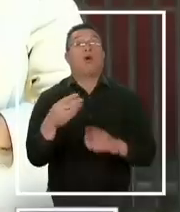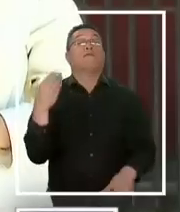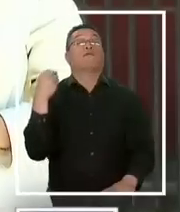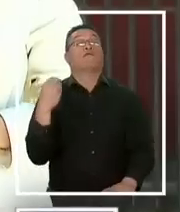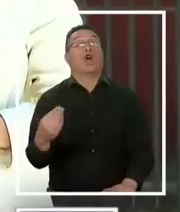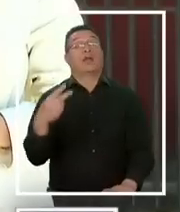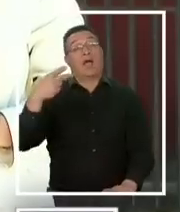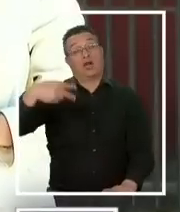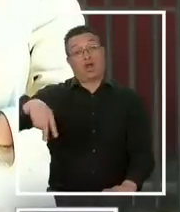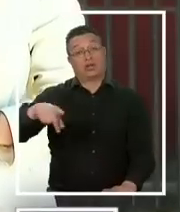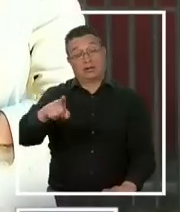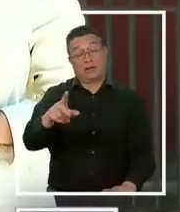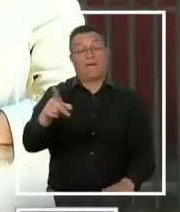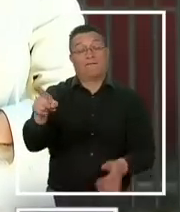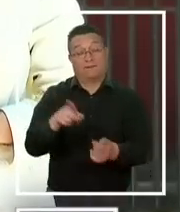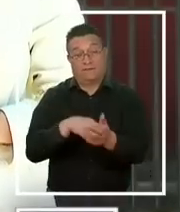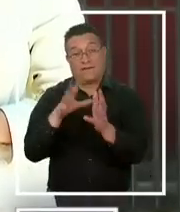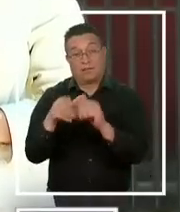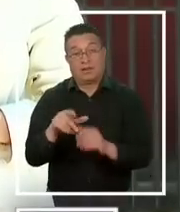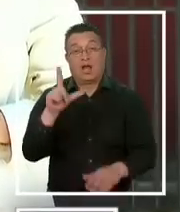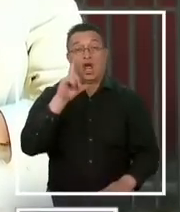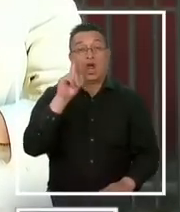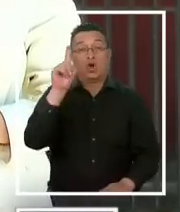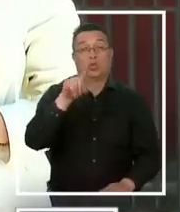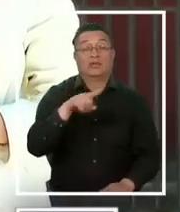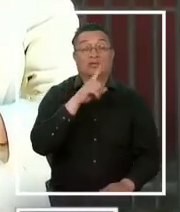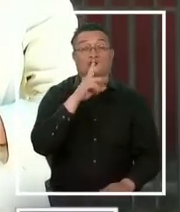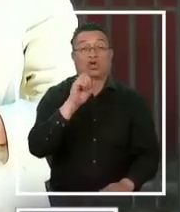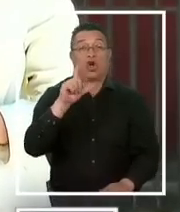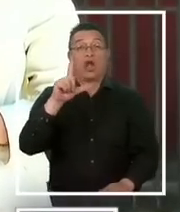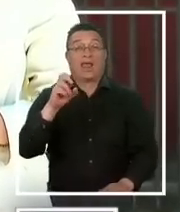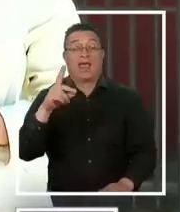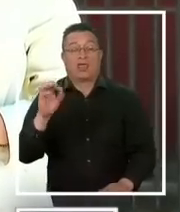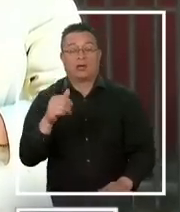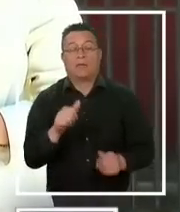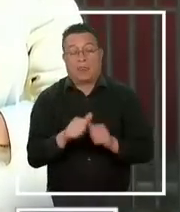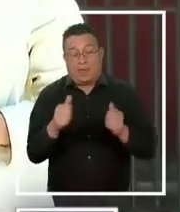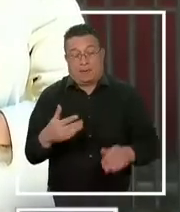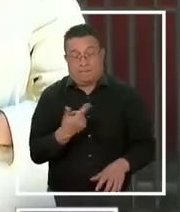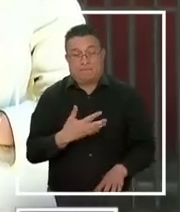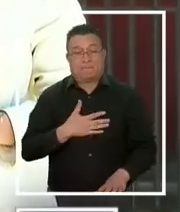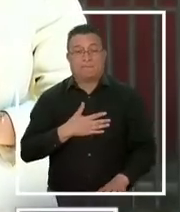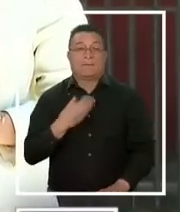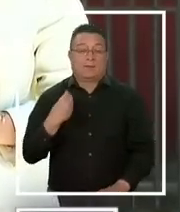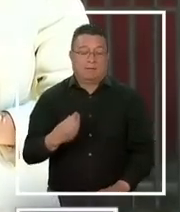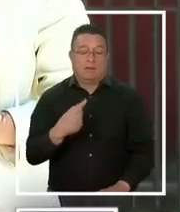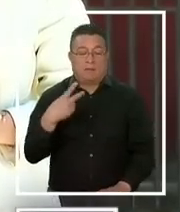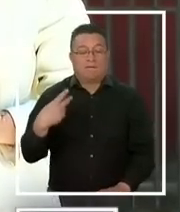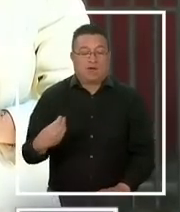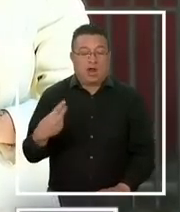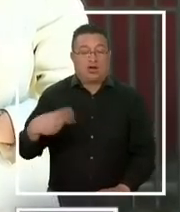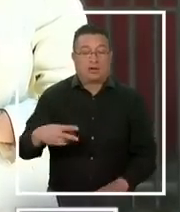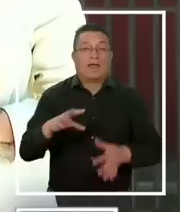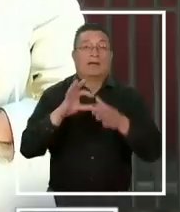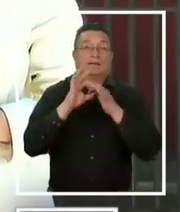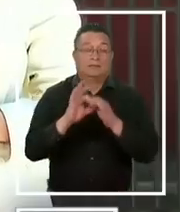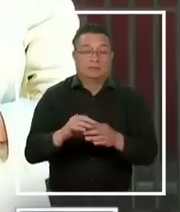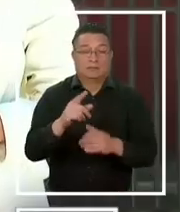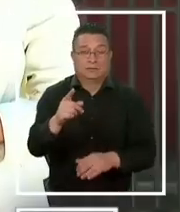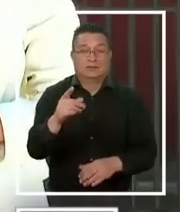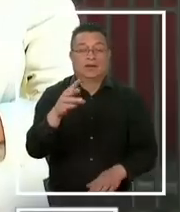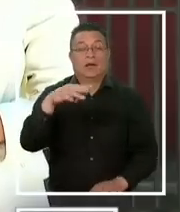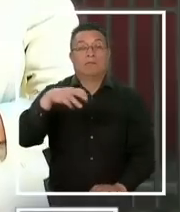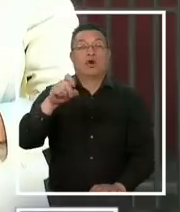noticia por supuesto para la familia de Luis Toledo sobre todo para para nosotros también encuentro yo gracias Monserrat